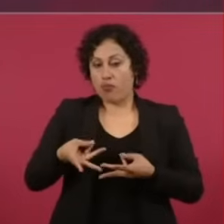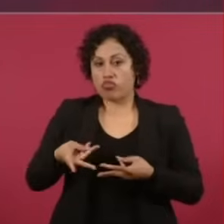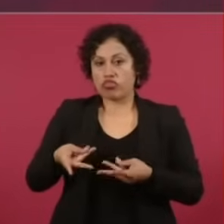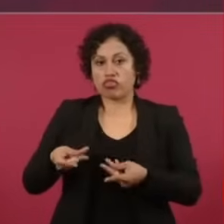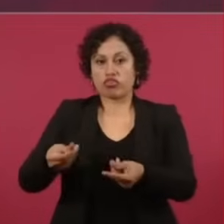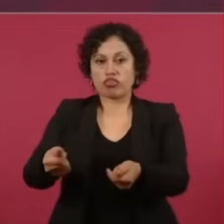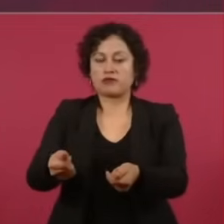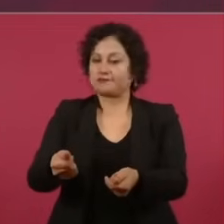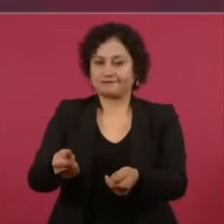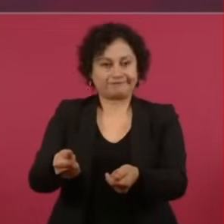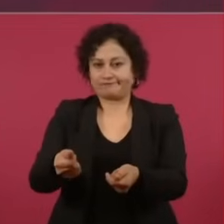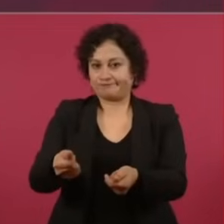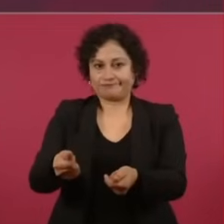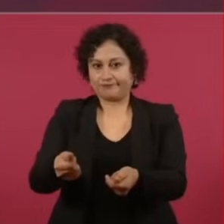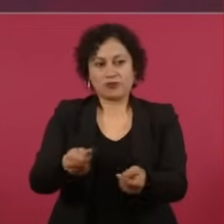que invierta,